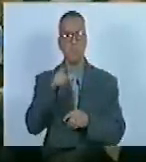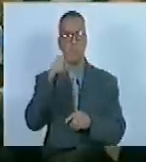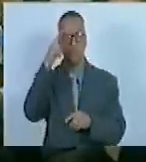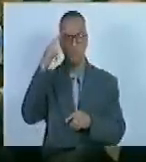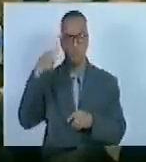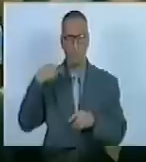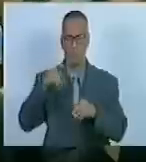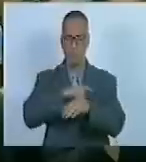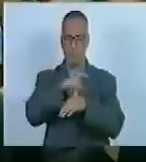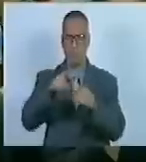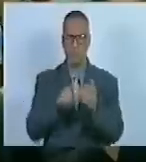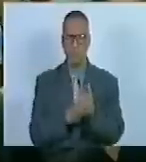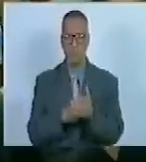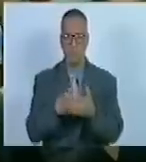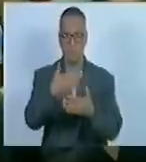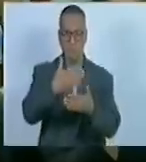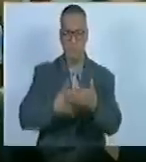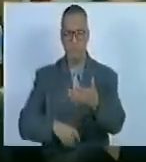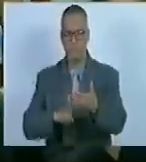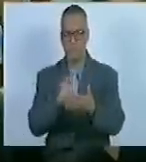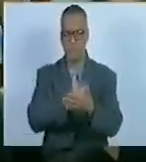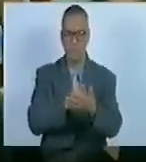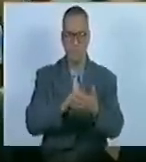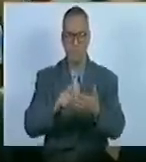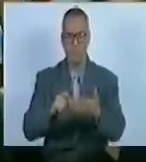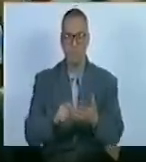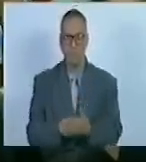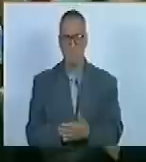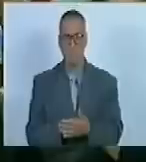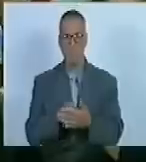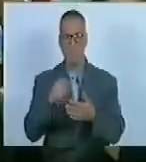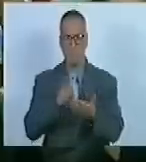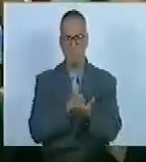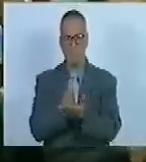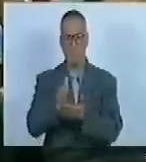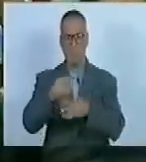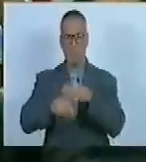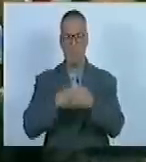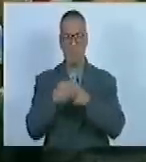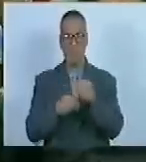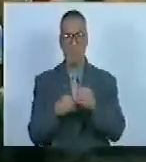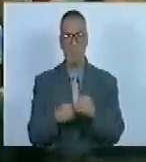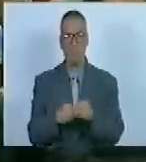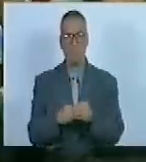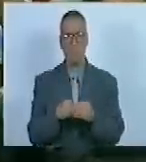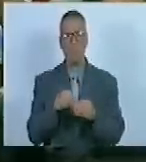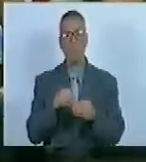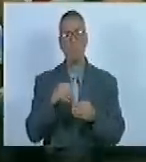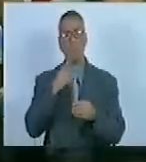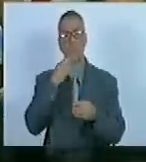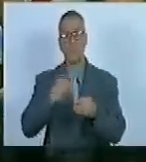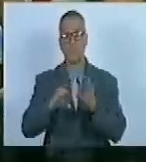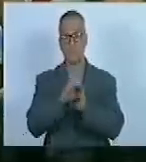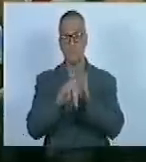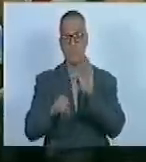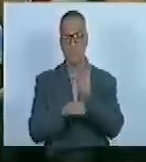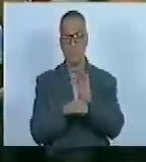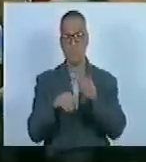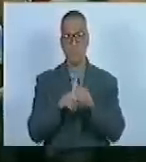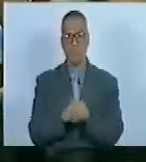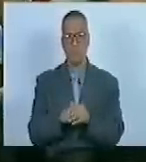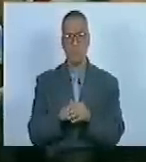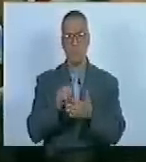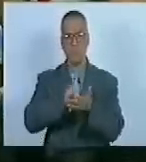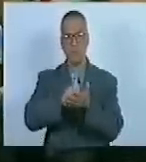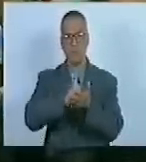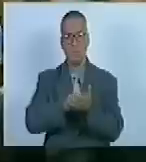honorable plenaria el informe para darle cumplimiento a lo que establece efectivamente la Constitución en